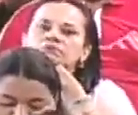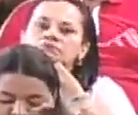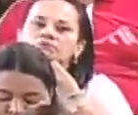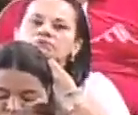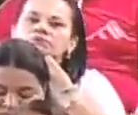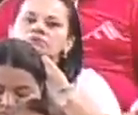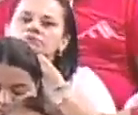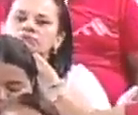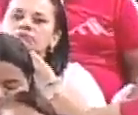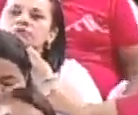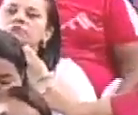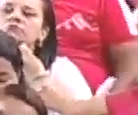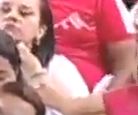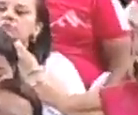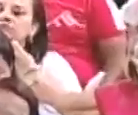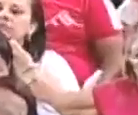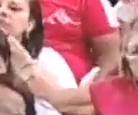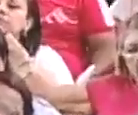es absoluta.